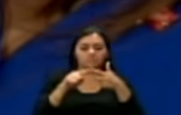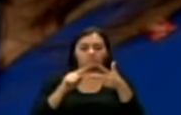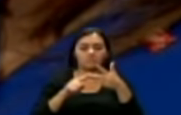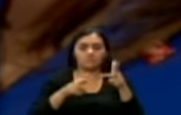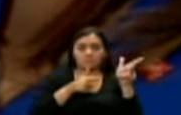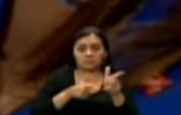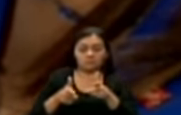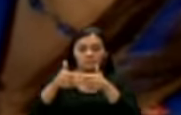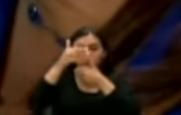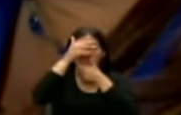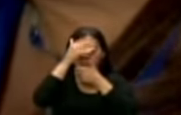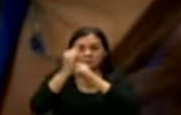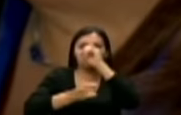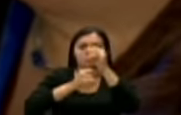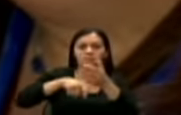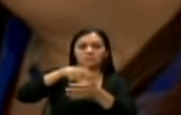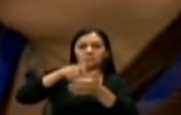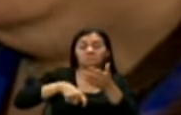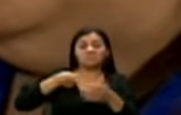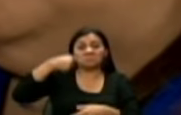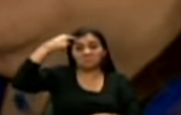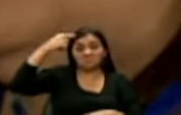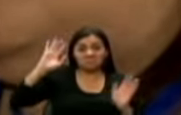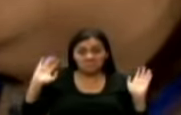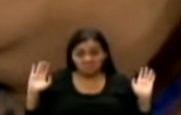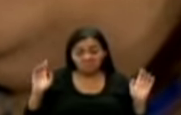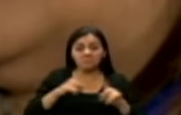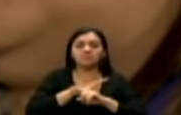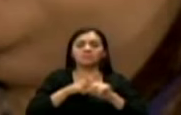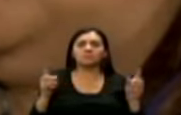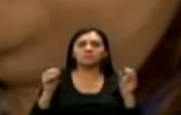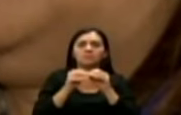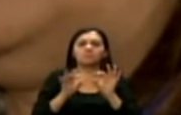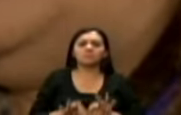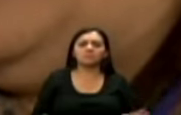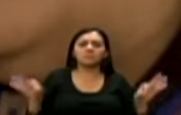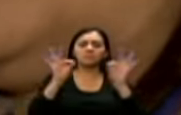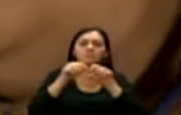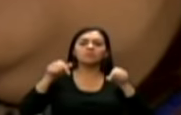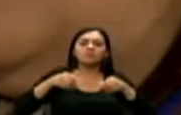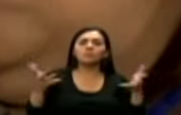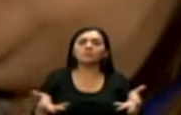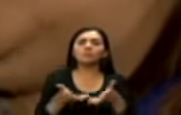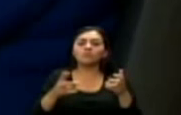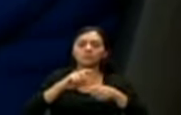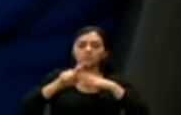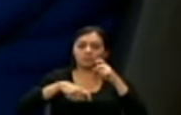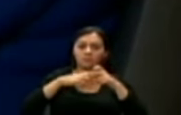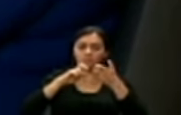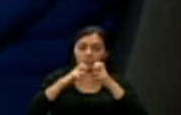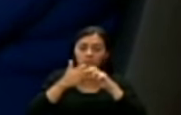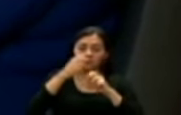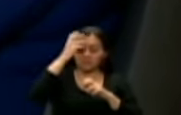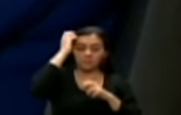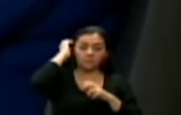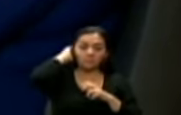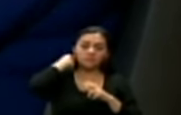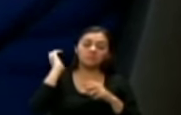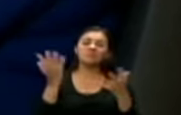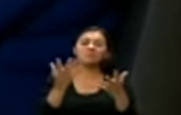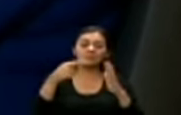y comunidad internacional. Pero lo más importante es que cuando se atacan las causas que originaron un